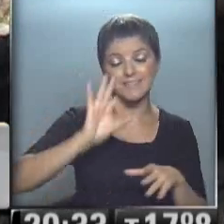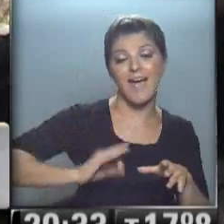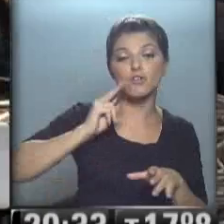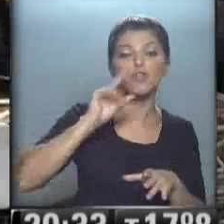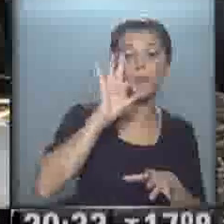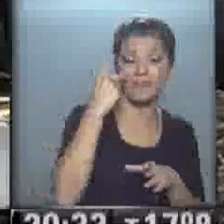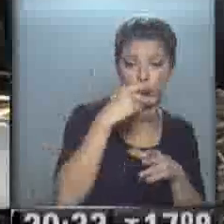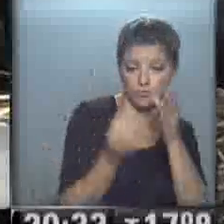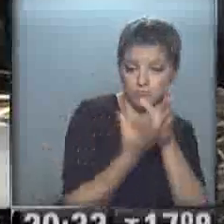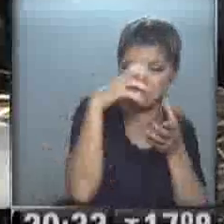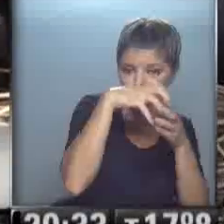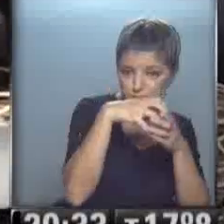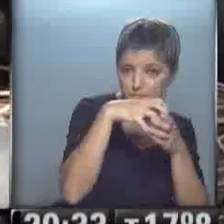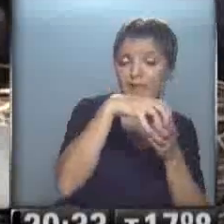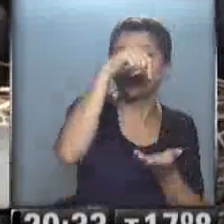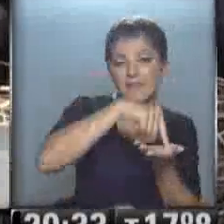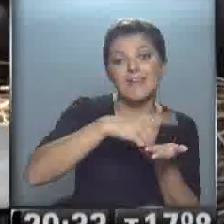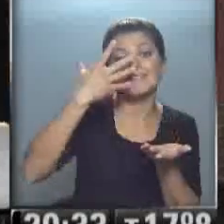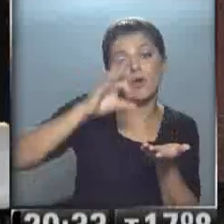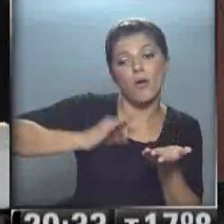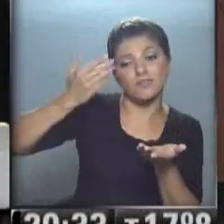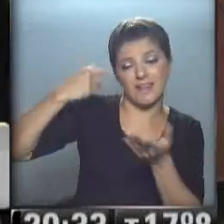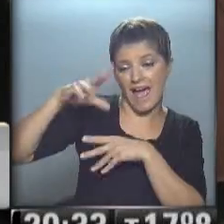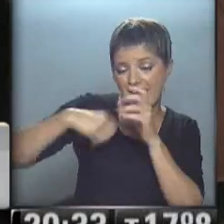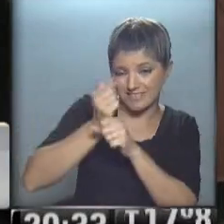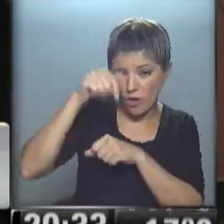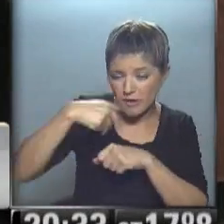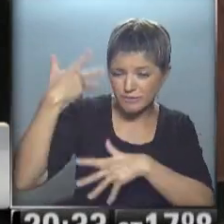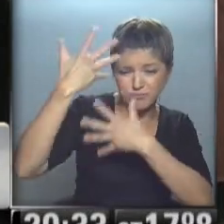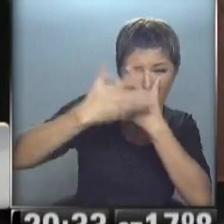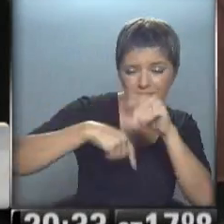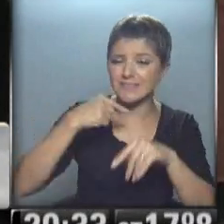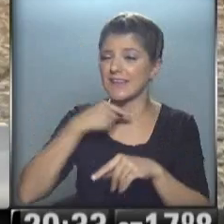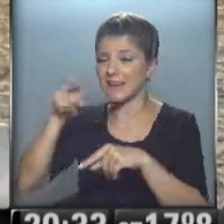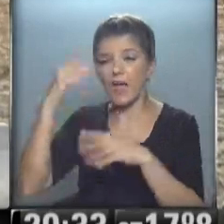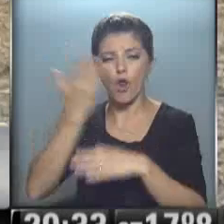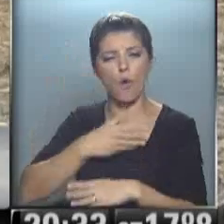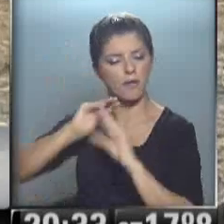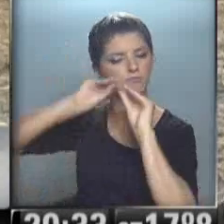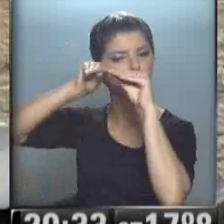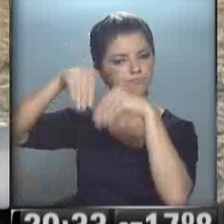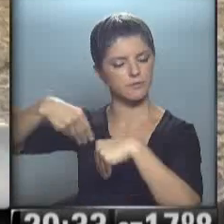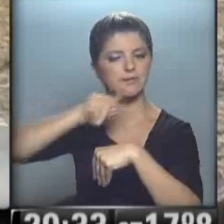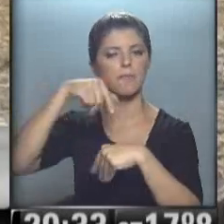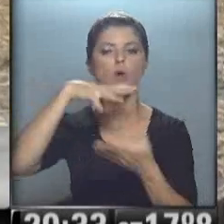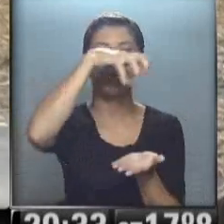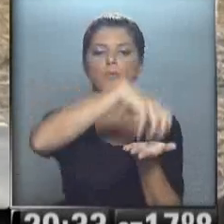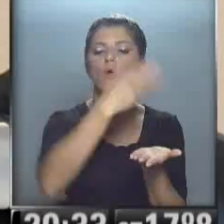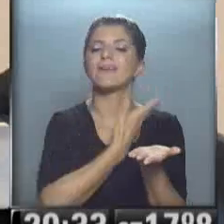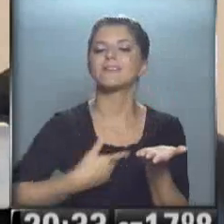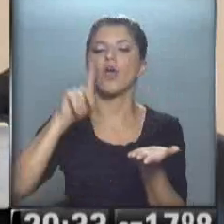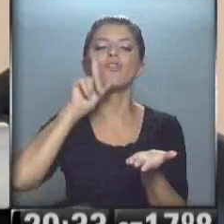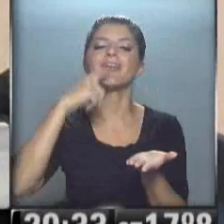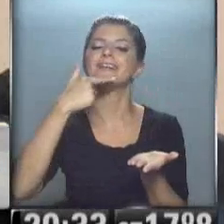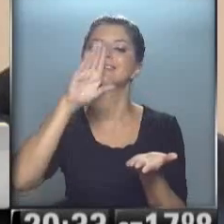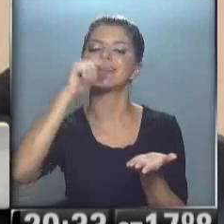5 años llevan a cabo una campaña de violencia con el objetivo de derrocar al gobierno y establecer un Estado Islámico. El